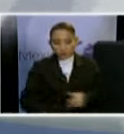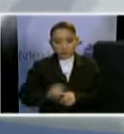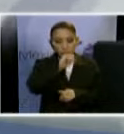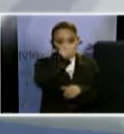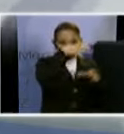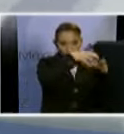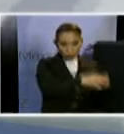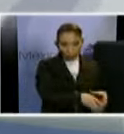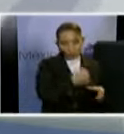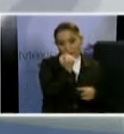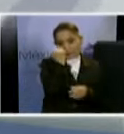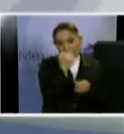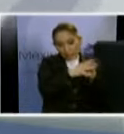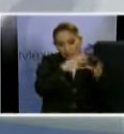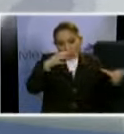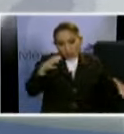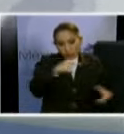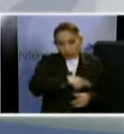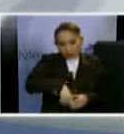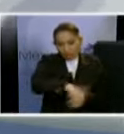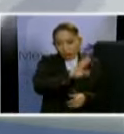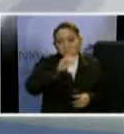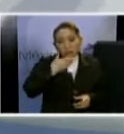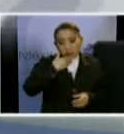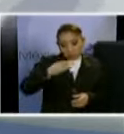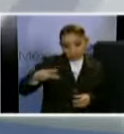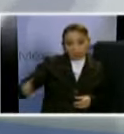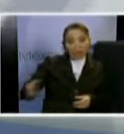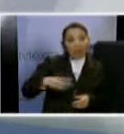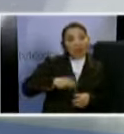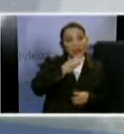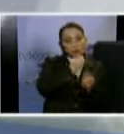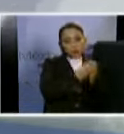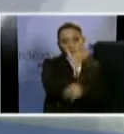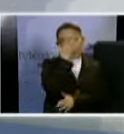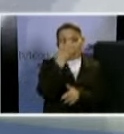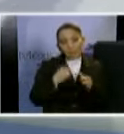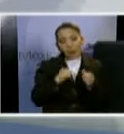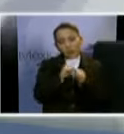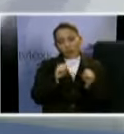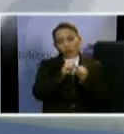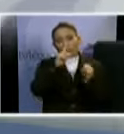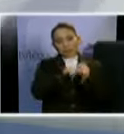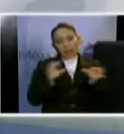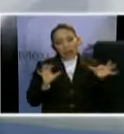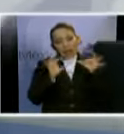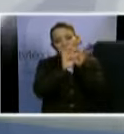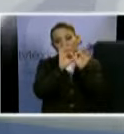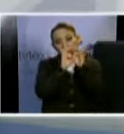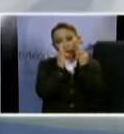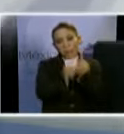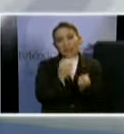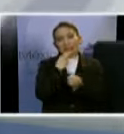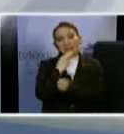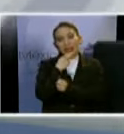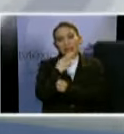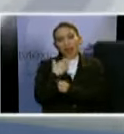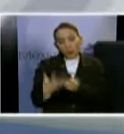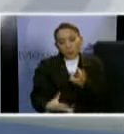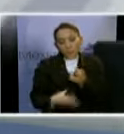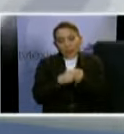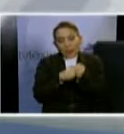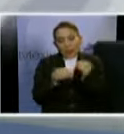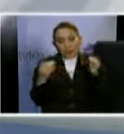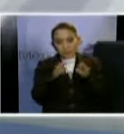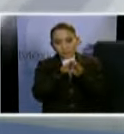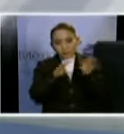otros, afortunadamente una creciente mayoría, somos efectivamente una nueva sociedad estratégica que nos permite compensar